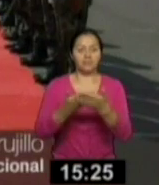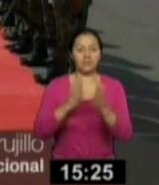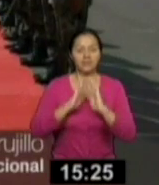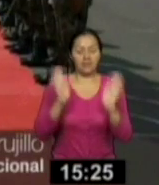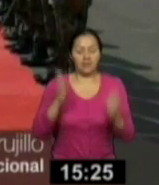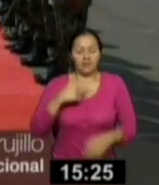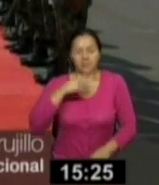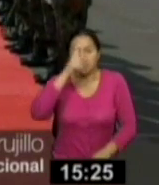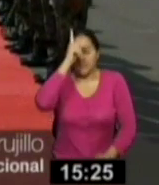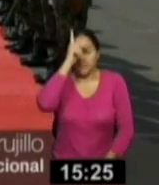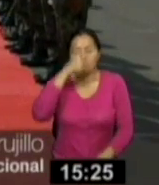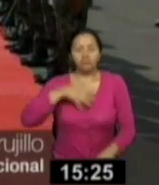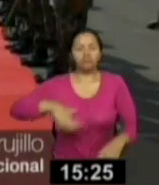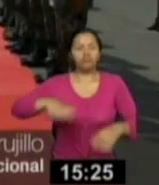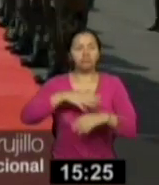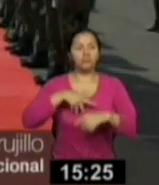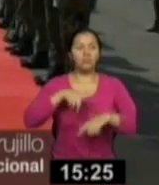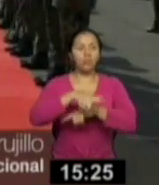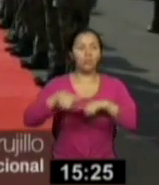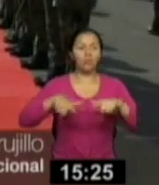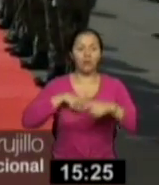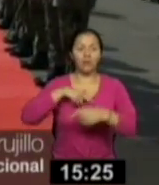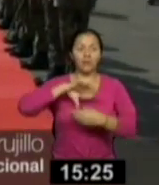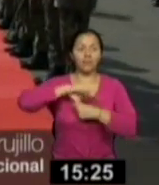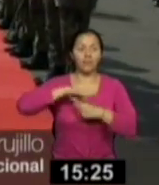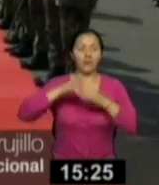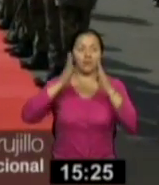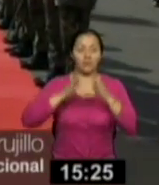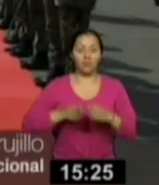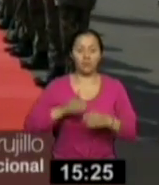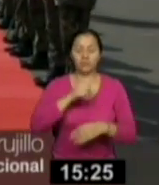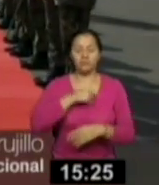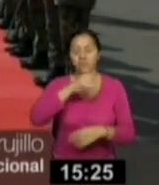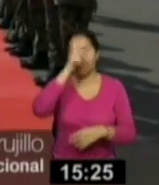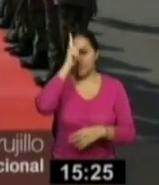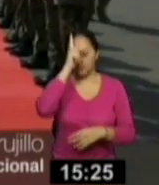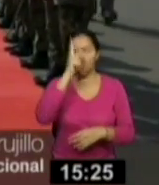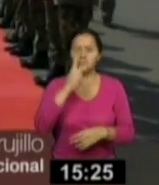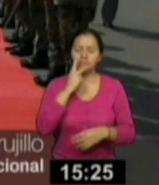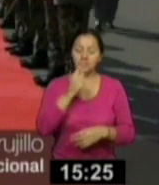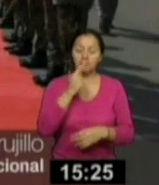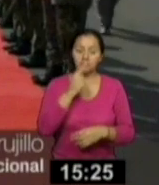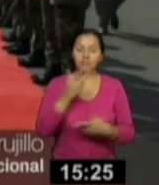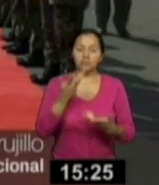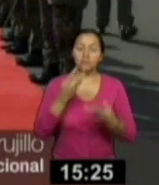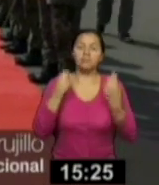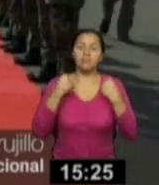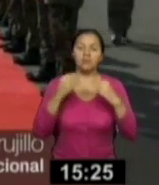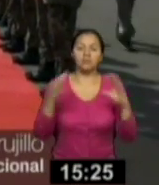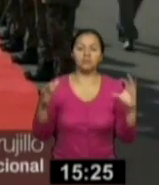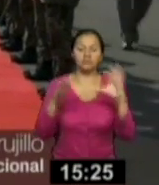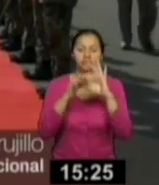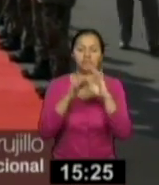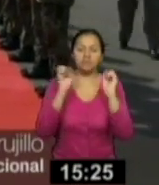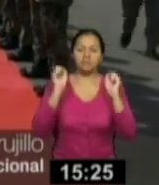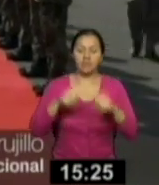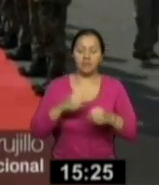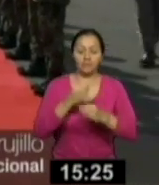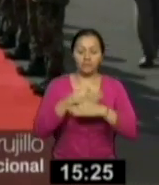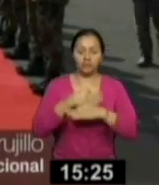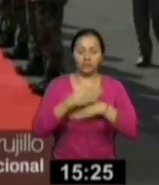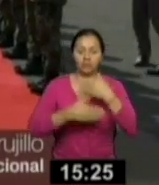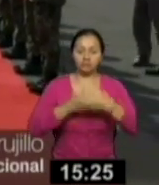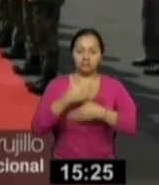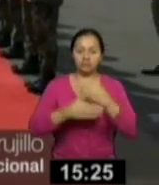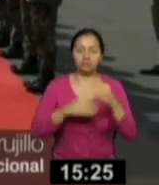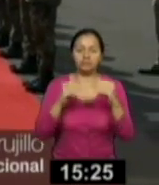Este tipo de citas, a decir del embajador ecuatoriano en Perú, José Sandoval, se han convertido en un mecanismo de gran utilidad, ya que en